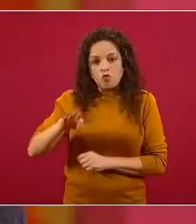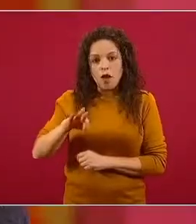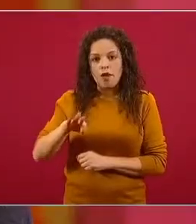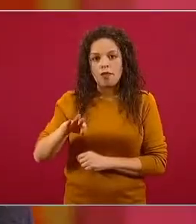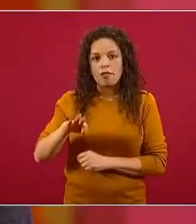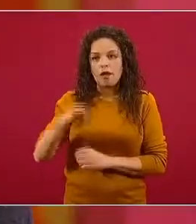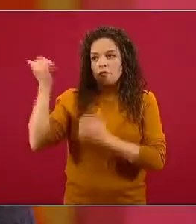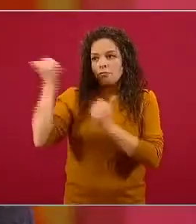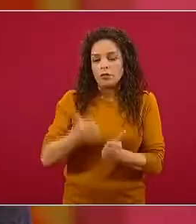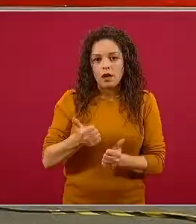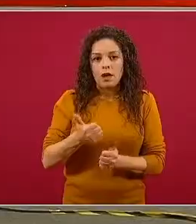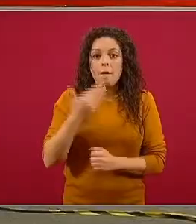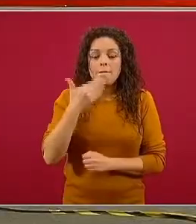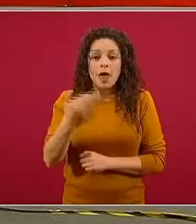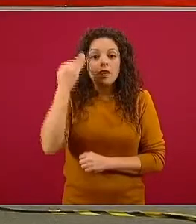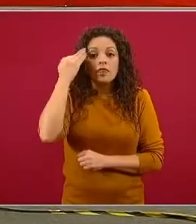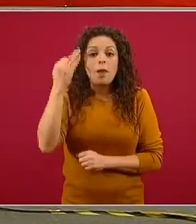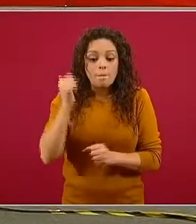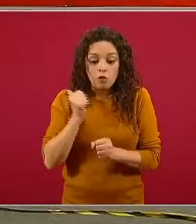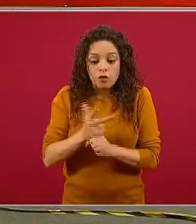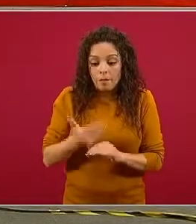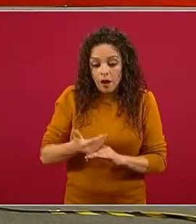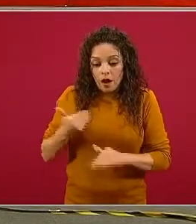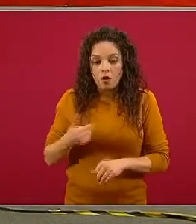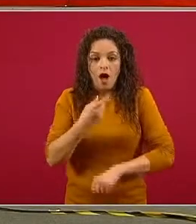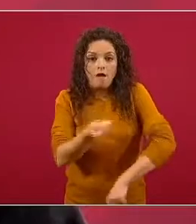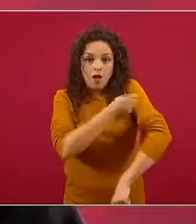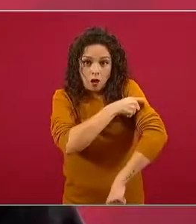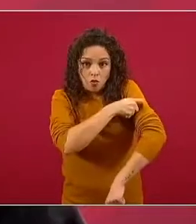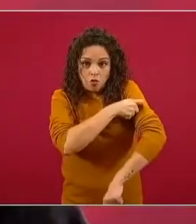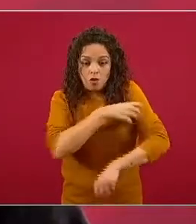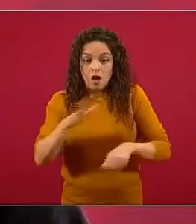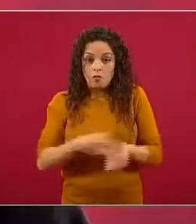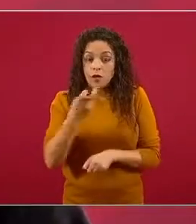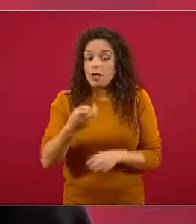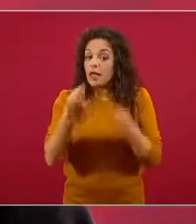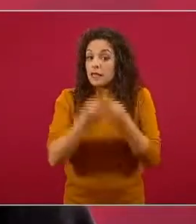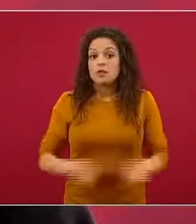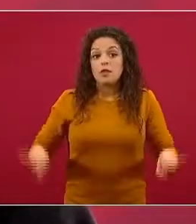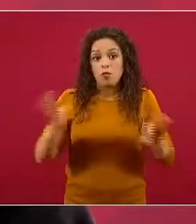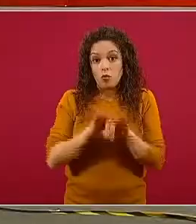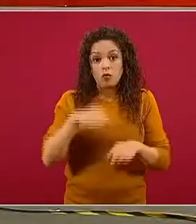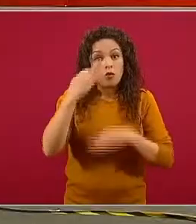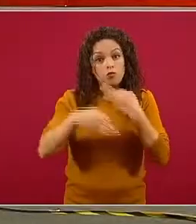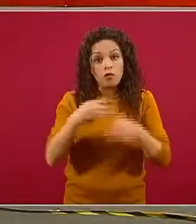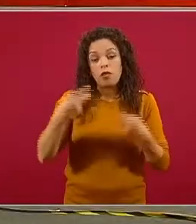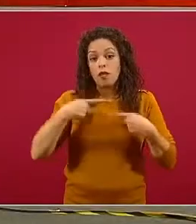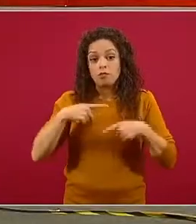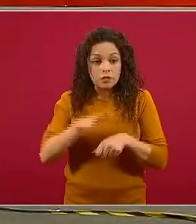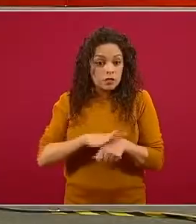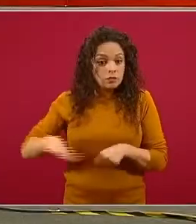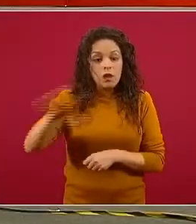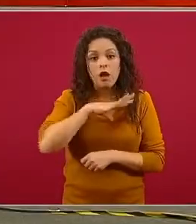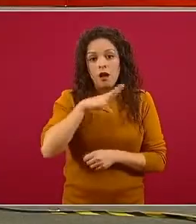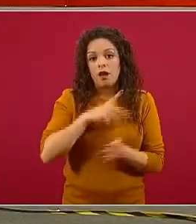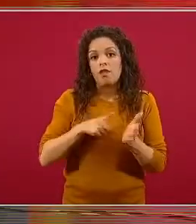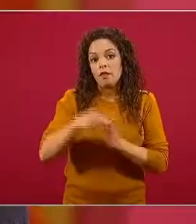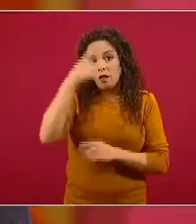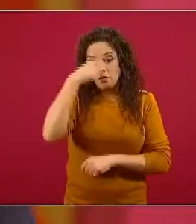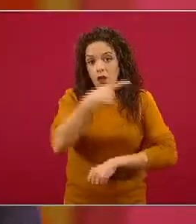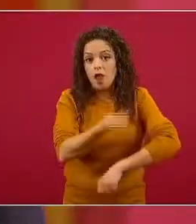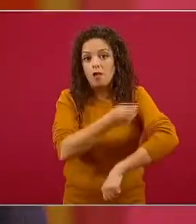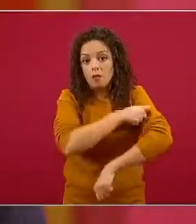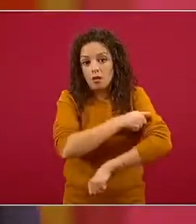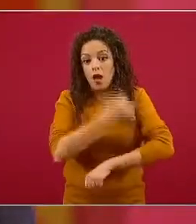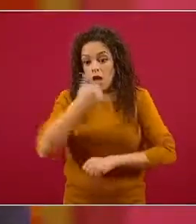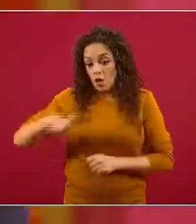vacunas. Ese es un objetivo del Gobierno de México, que nadie se quede sin la posibilidad de tener vacuna y que el Gobierno mexicano garantice la posibilidad de tener